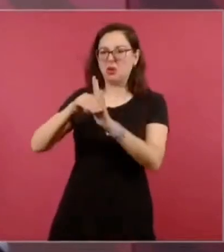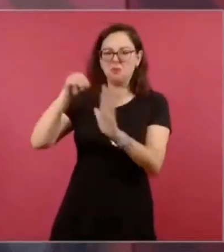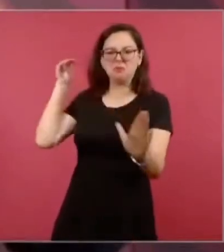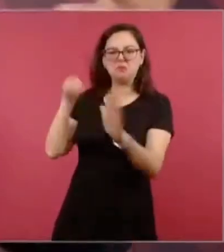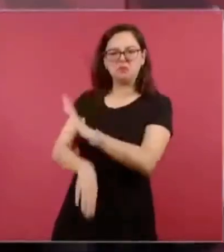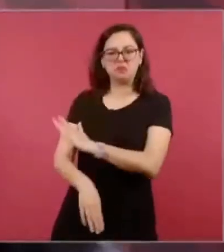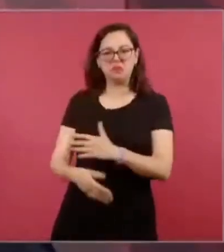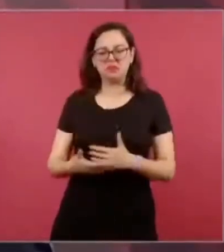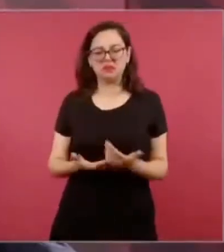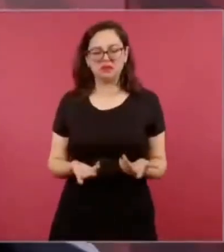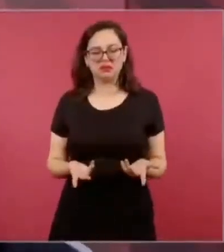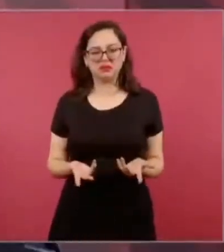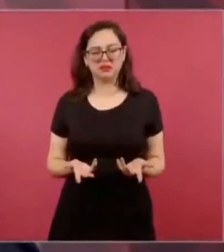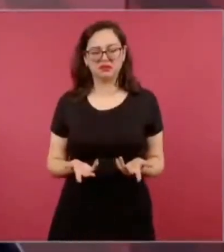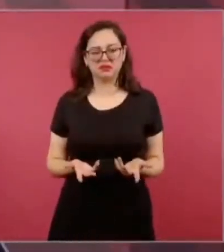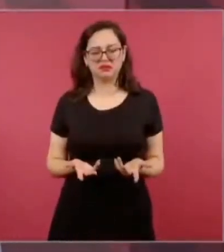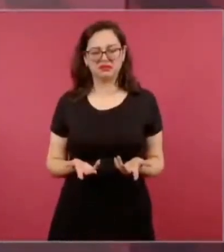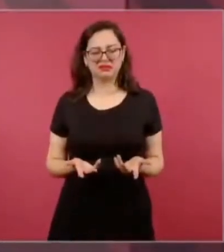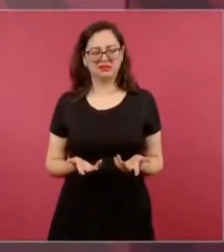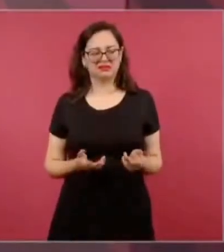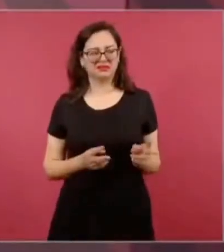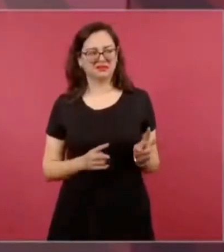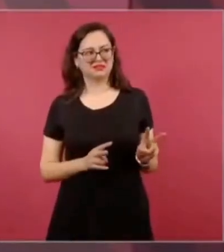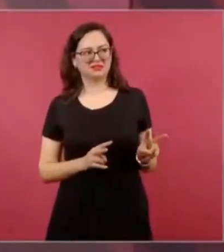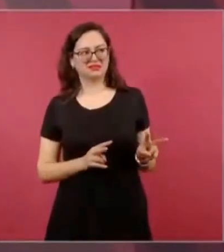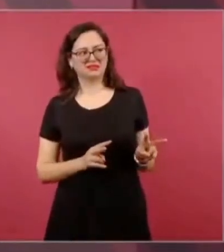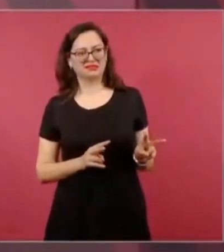a que hayan tragedias,